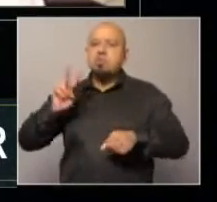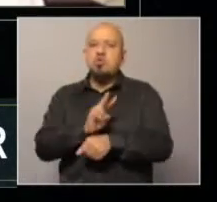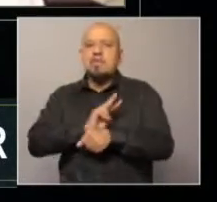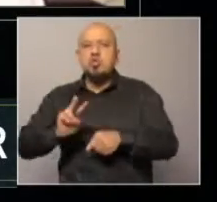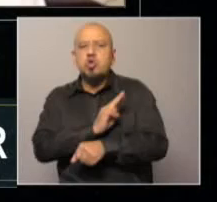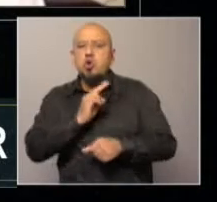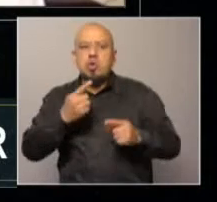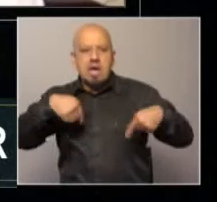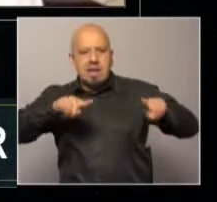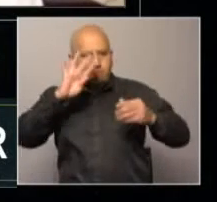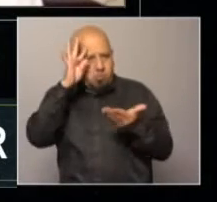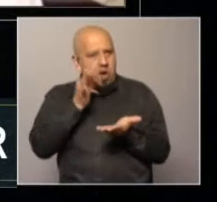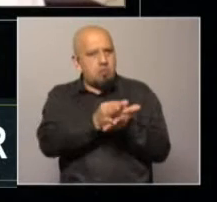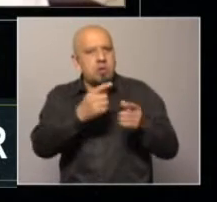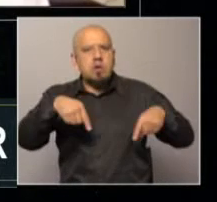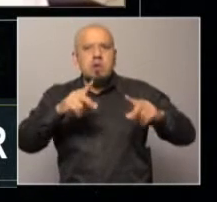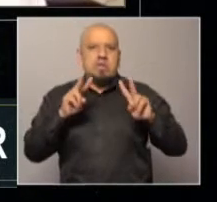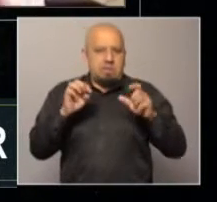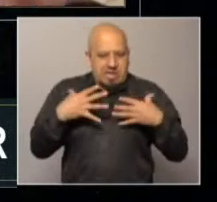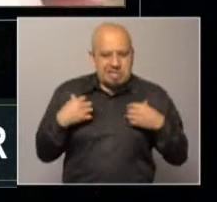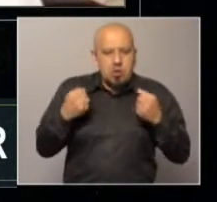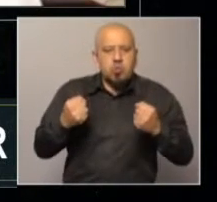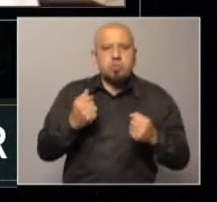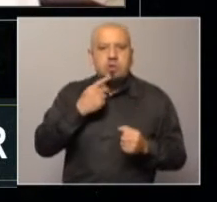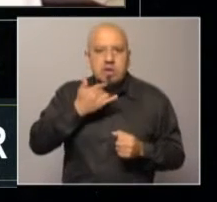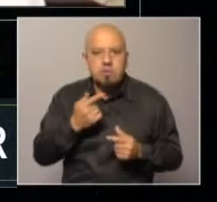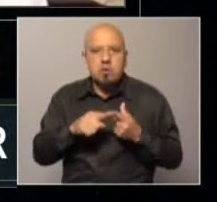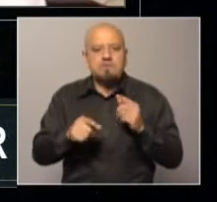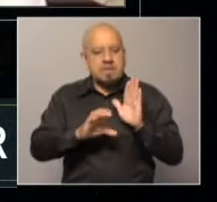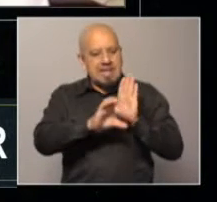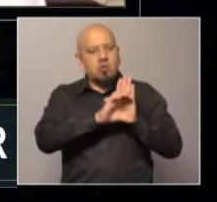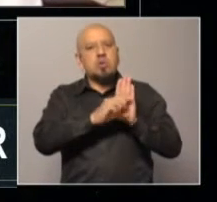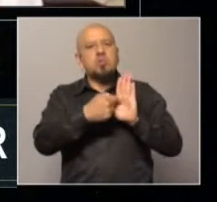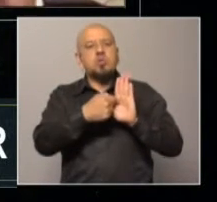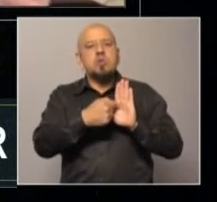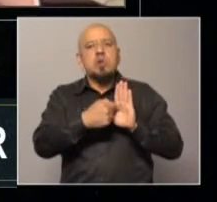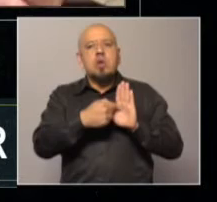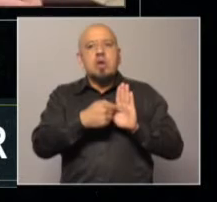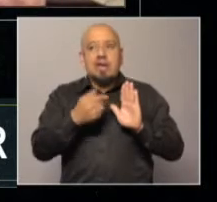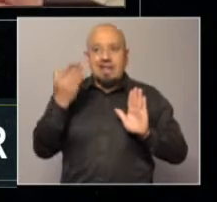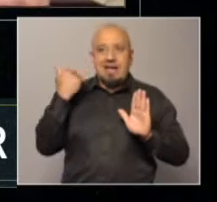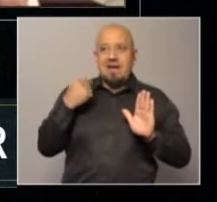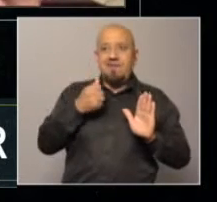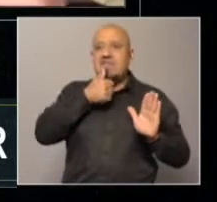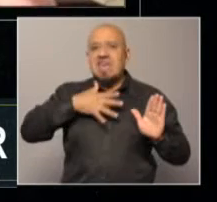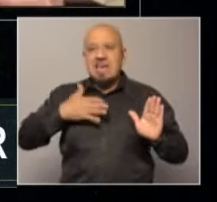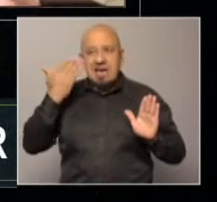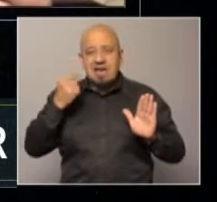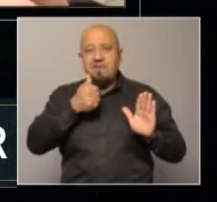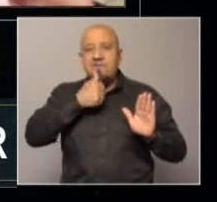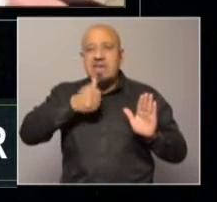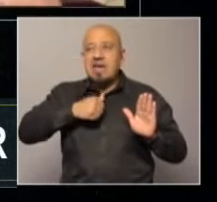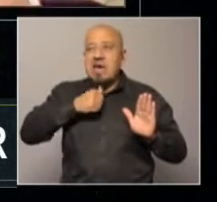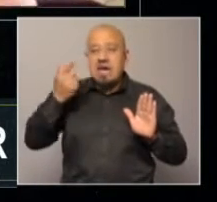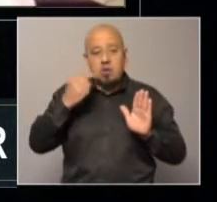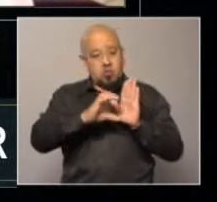por ejemplo, que es una fuerte demanda. Por ejemplo, en la Constitución no se establece una pertinencia territorial